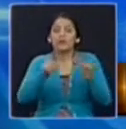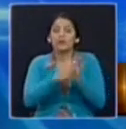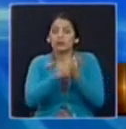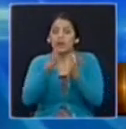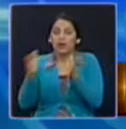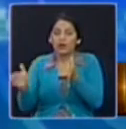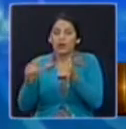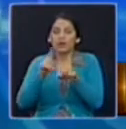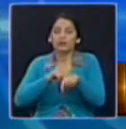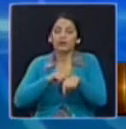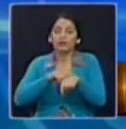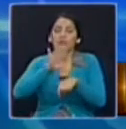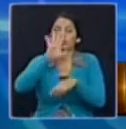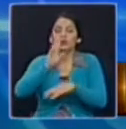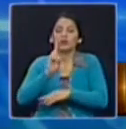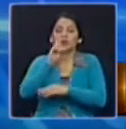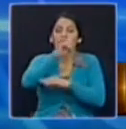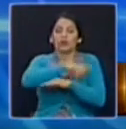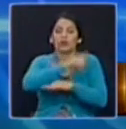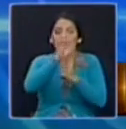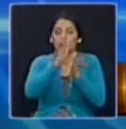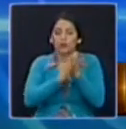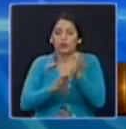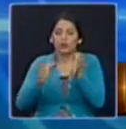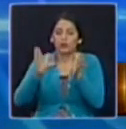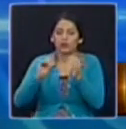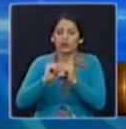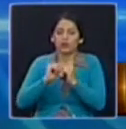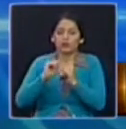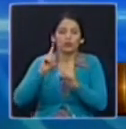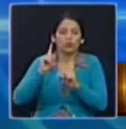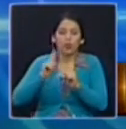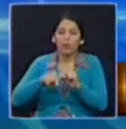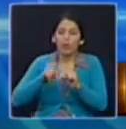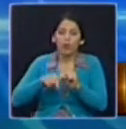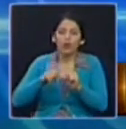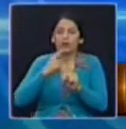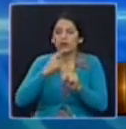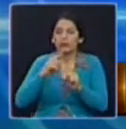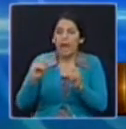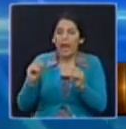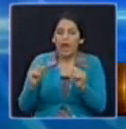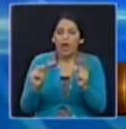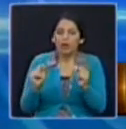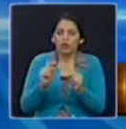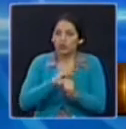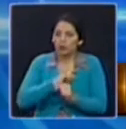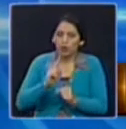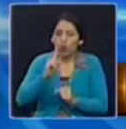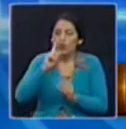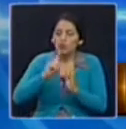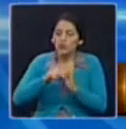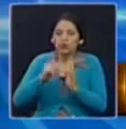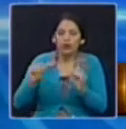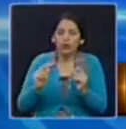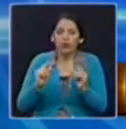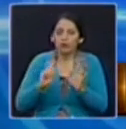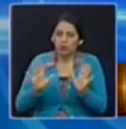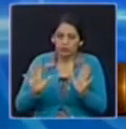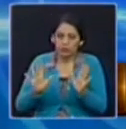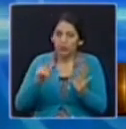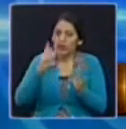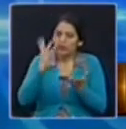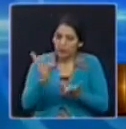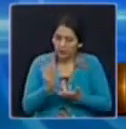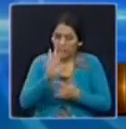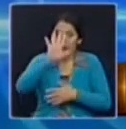de descargo no se puede disminuir un solo minuto. Eso es la garantía del debido proceso,